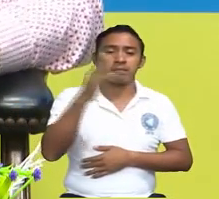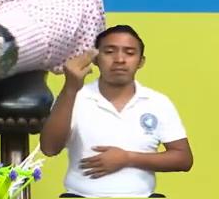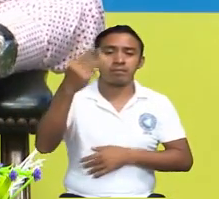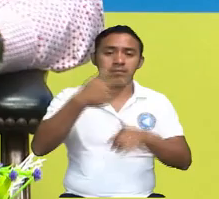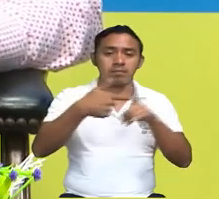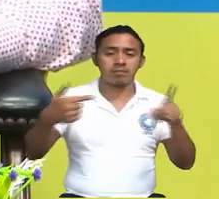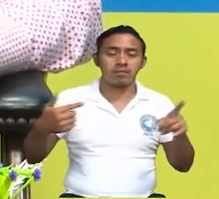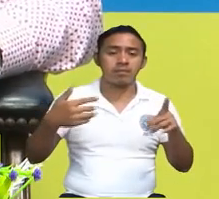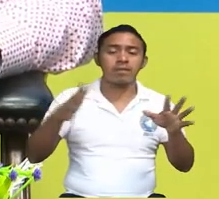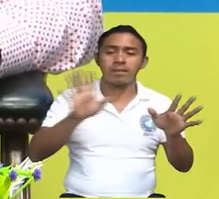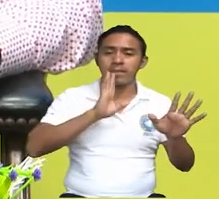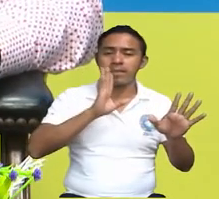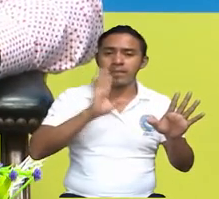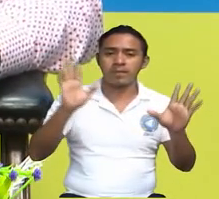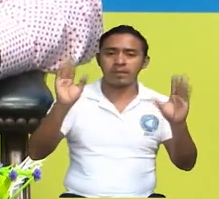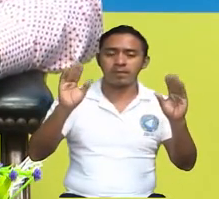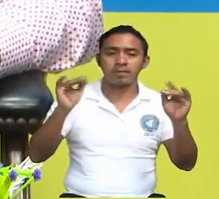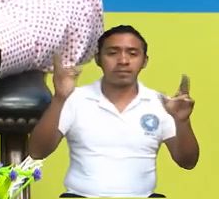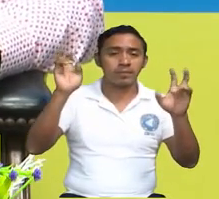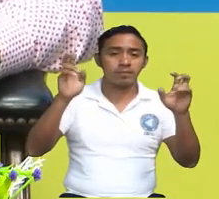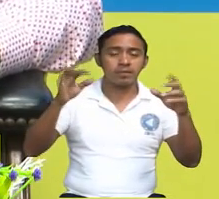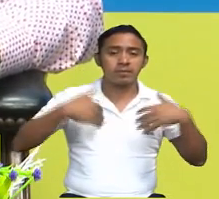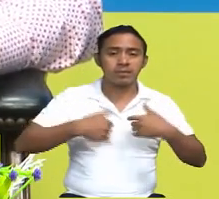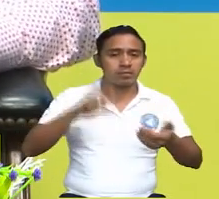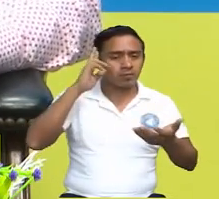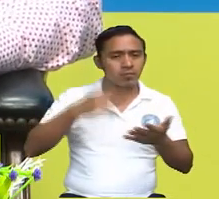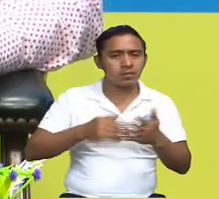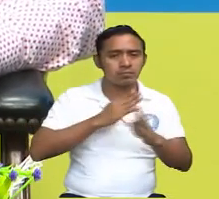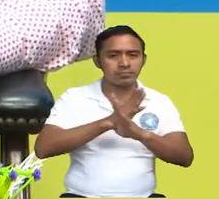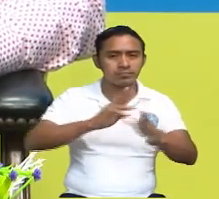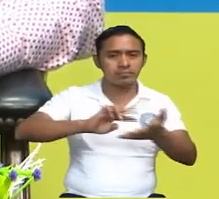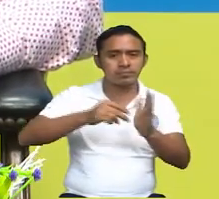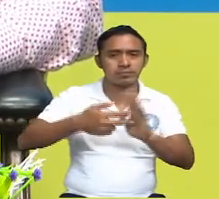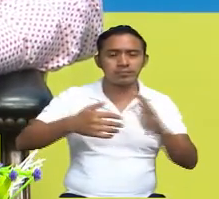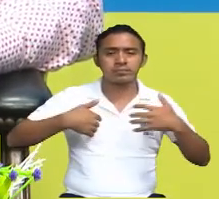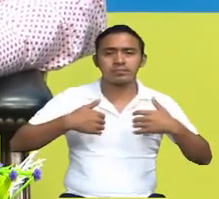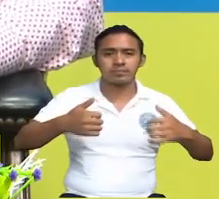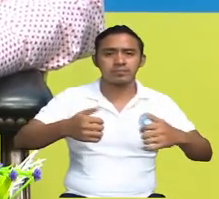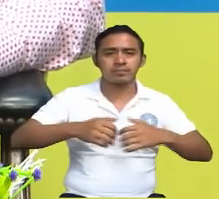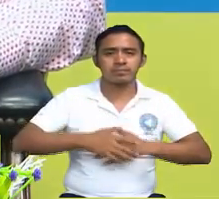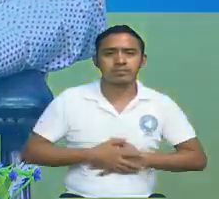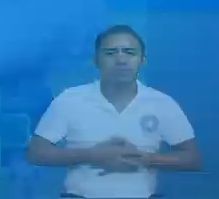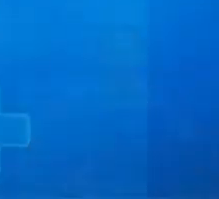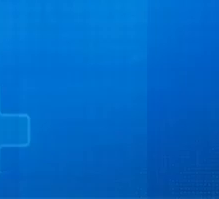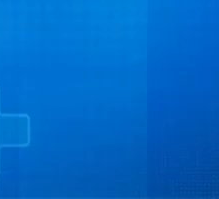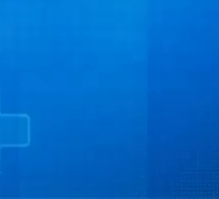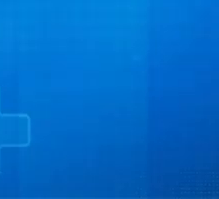para seguir conversando sobre temas de salud. Recuerde que prevenir también es salud.